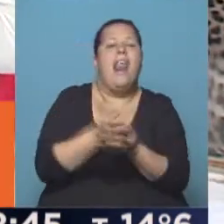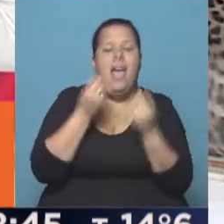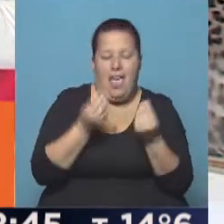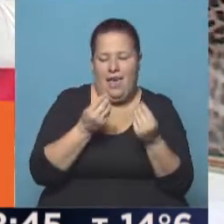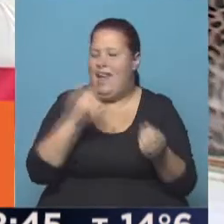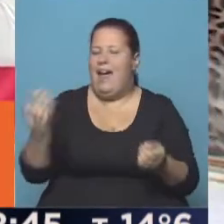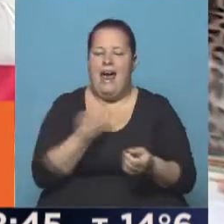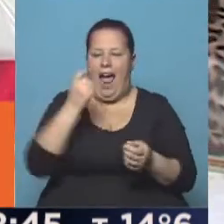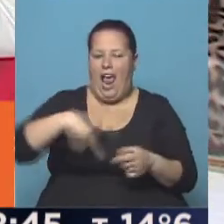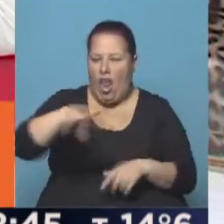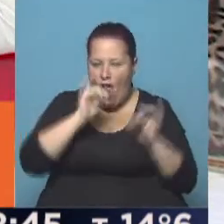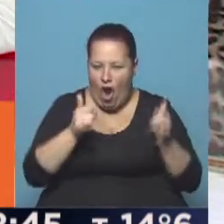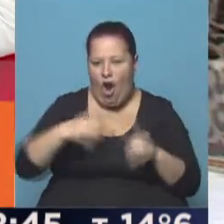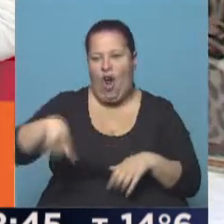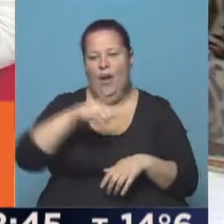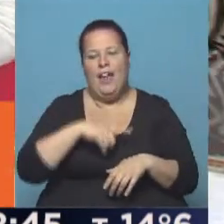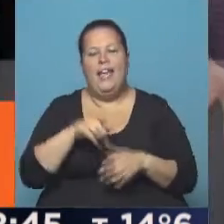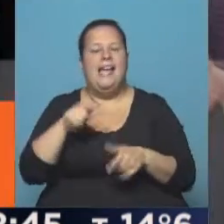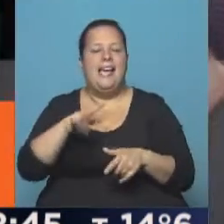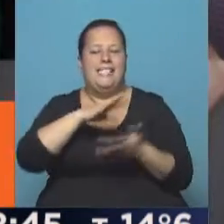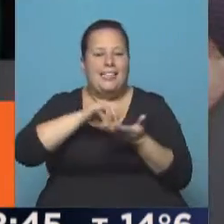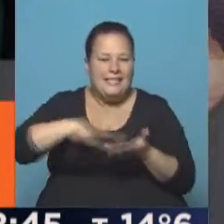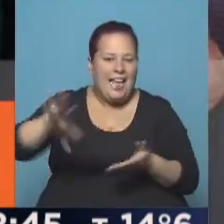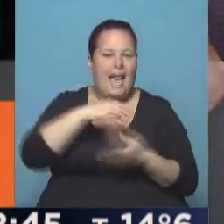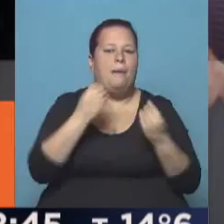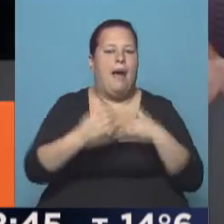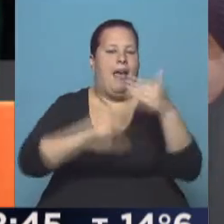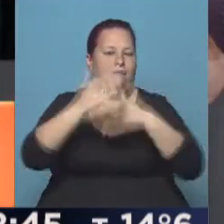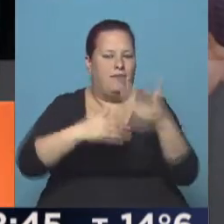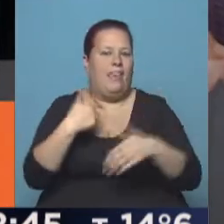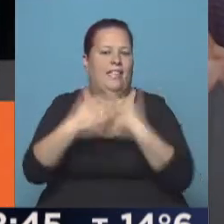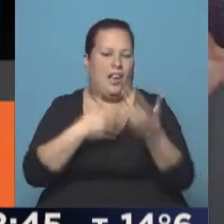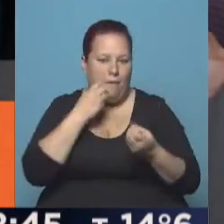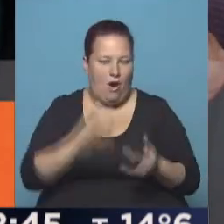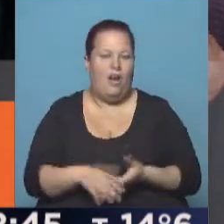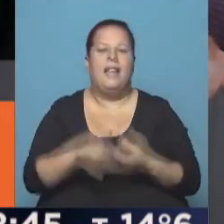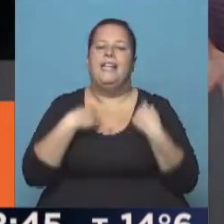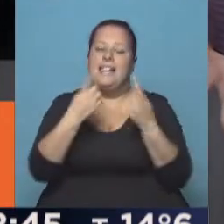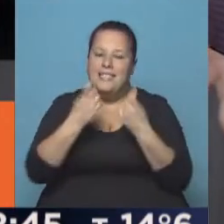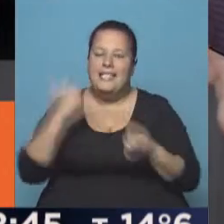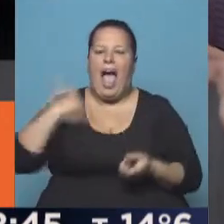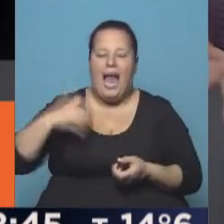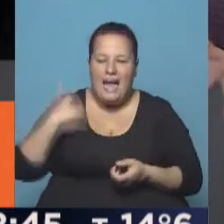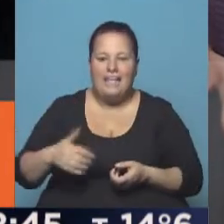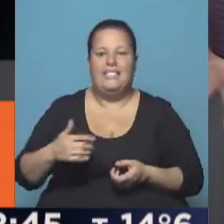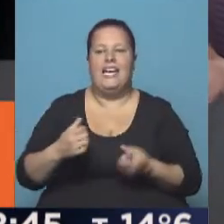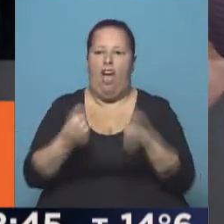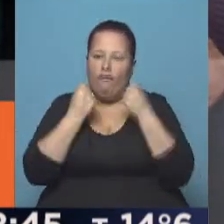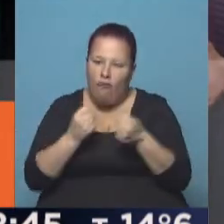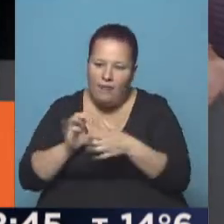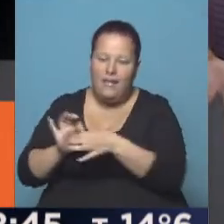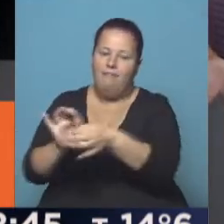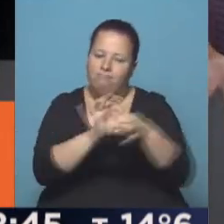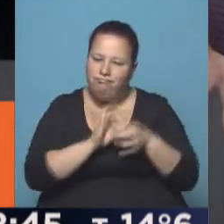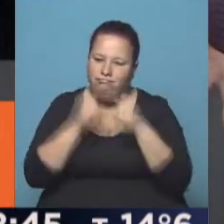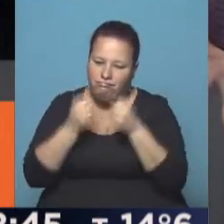las ganas que estos chicos y que este territorio tenga para crecer y para desarrollarse. Necesitamos una Argentina más fuerte, más